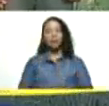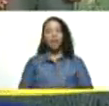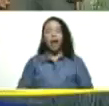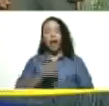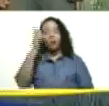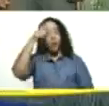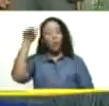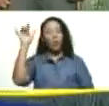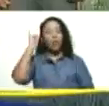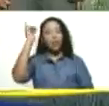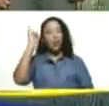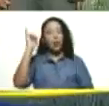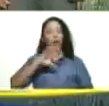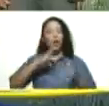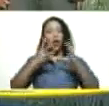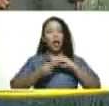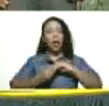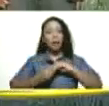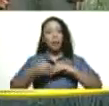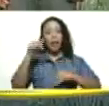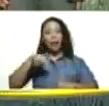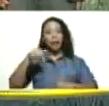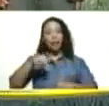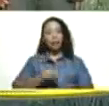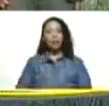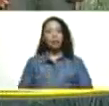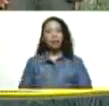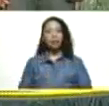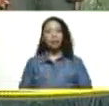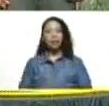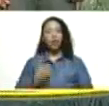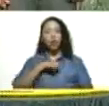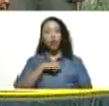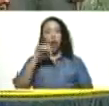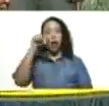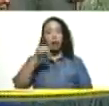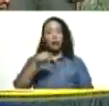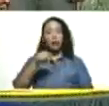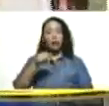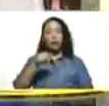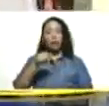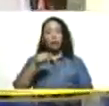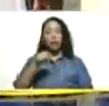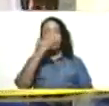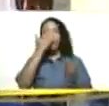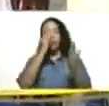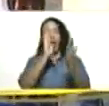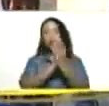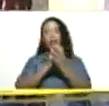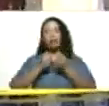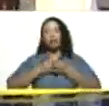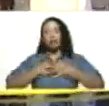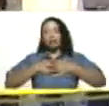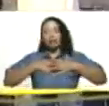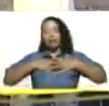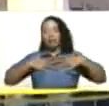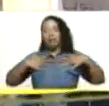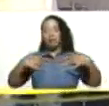Yaracuy y de los CLAP acá de nuestro estado. Hoy estamos acá con el pecho henchido,